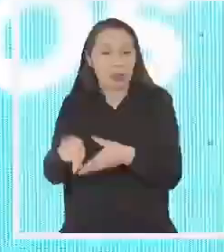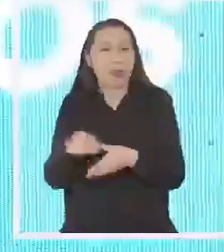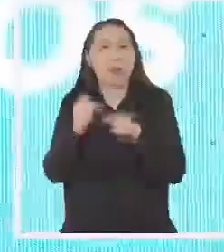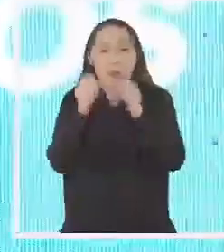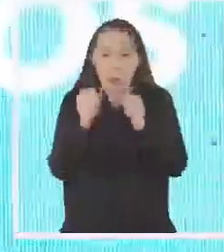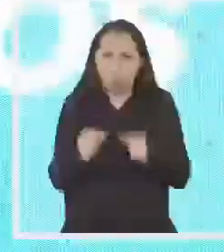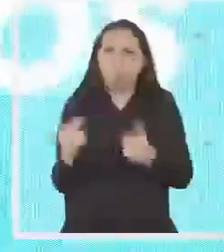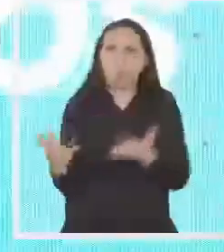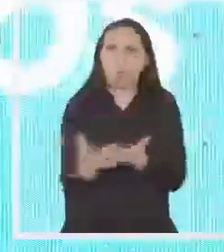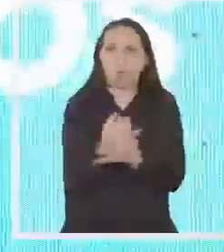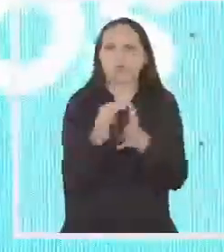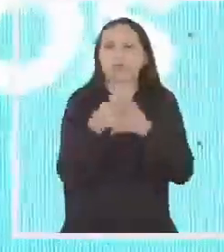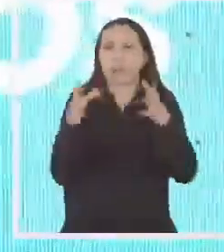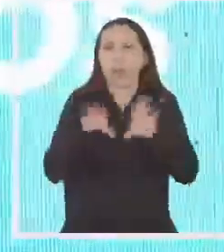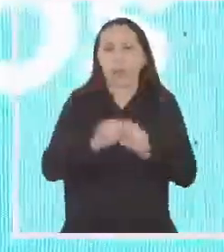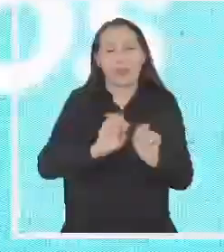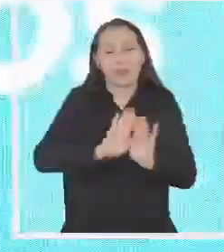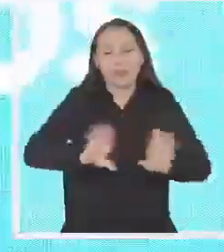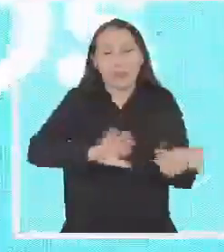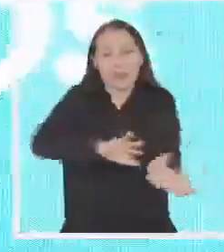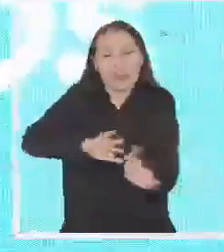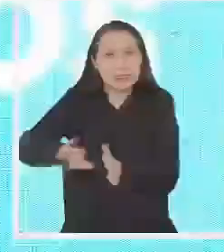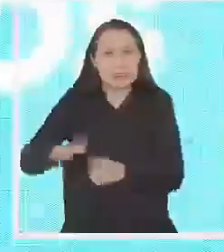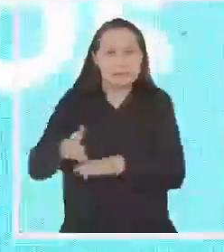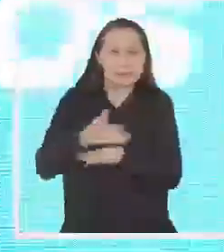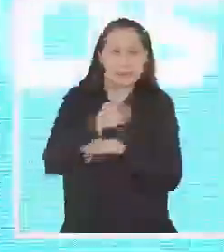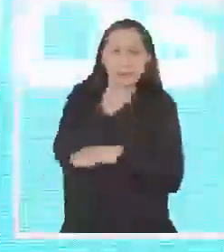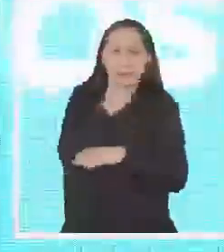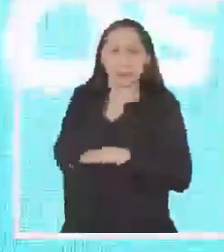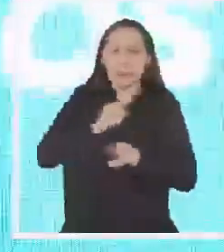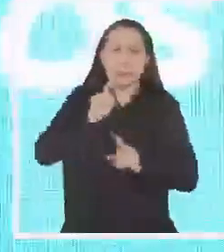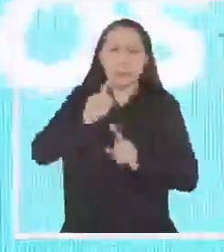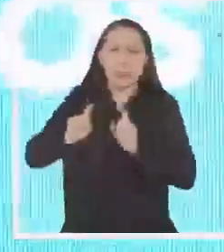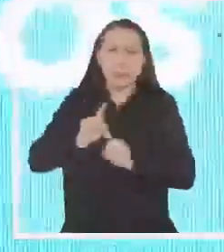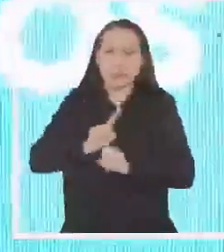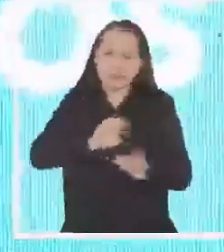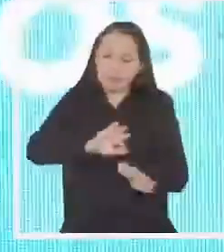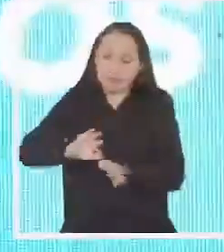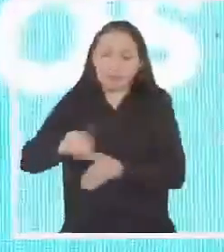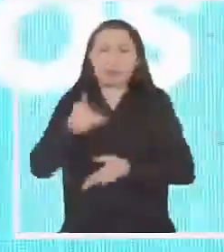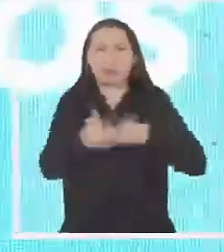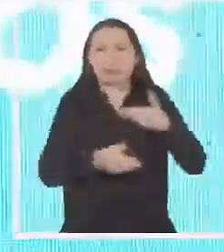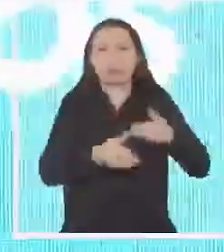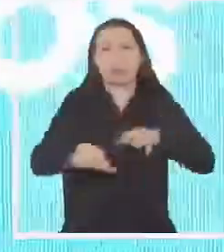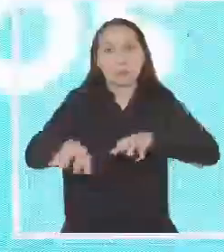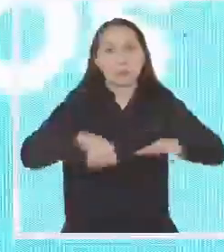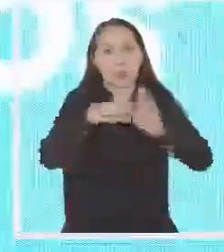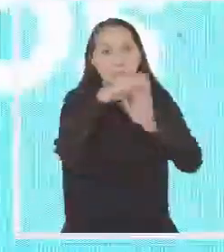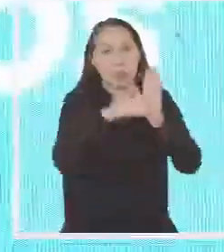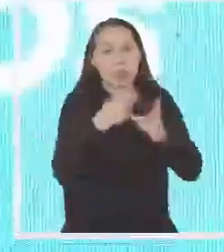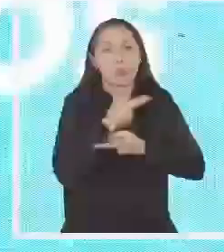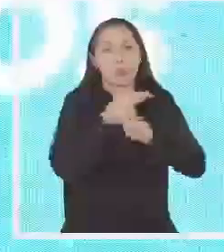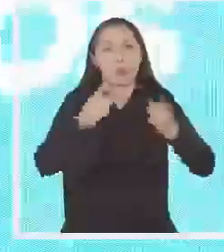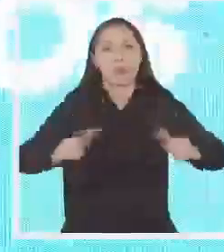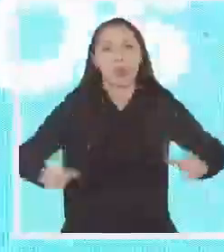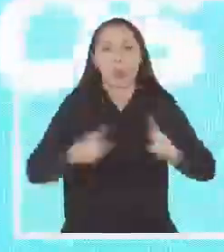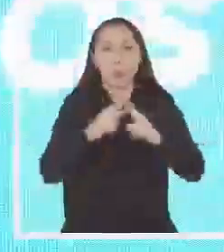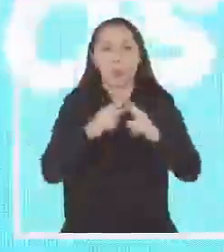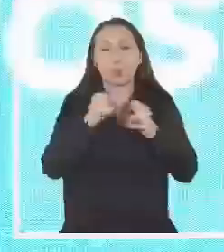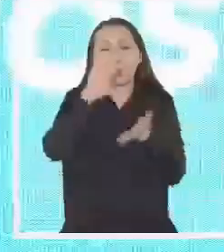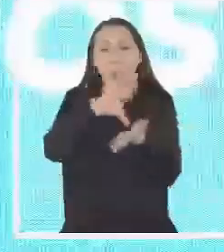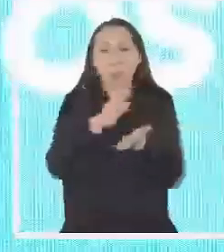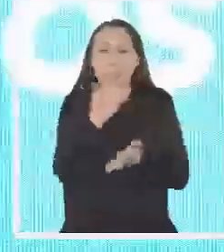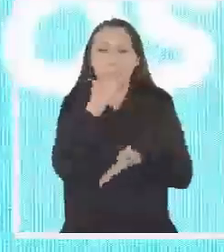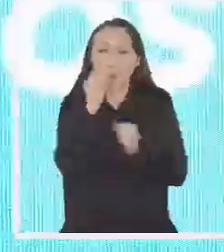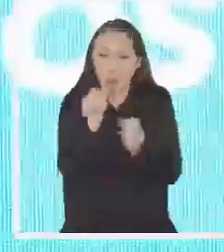grandes acuerdos. Dejemos de lado los prejuicios y saquemos adelante políticas públicas para poder construir un país